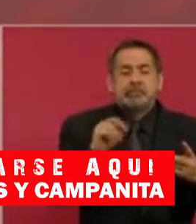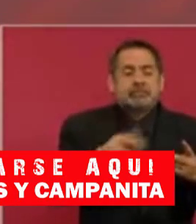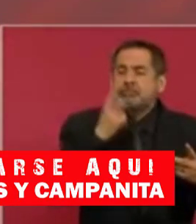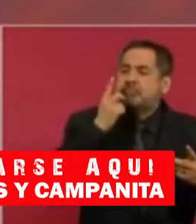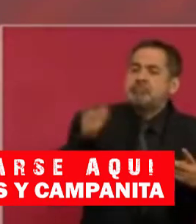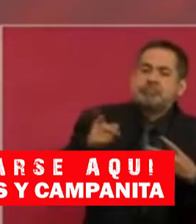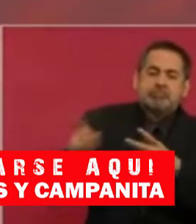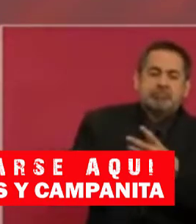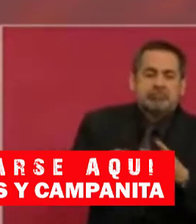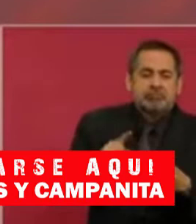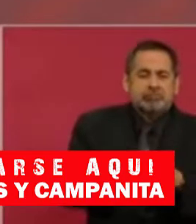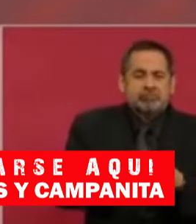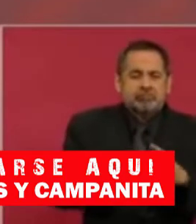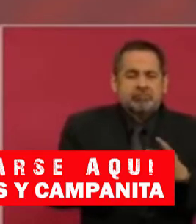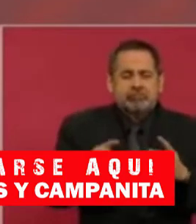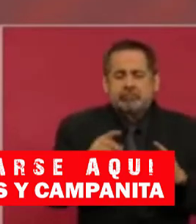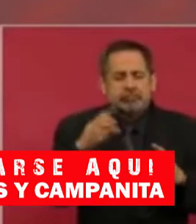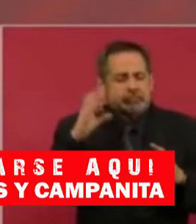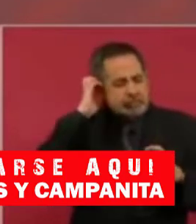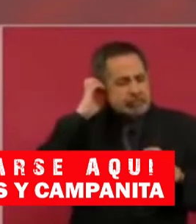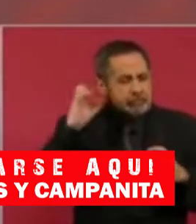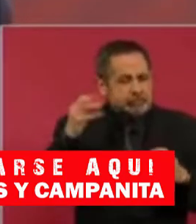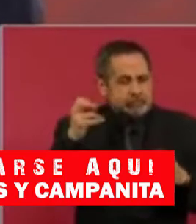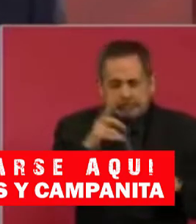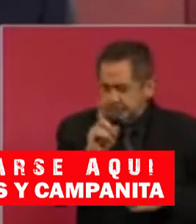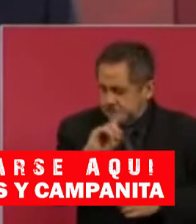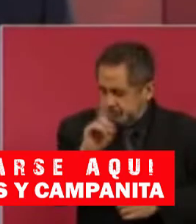¿Qué decía Sabludowski? Perdón,